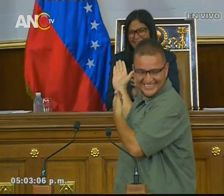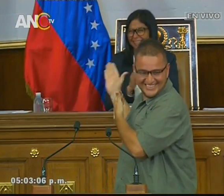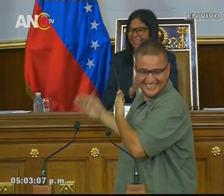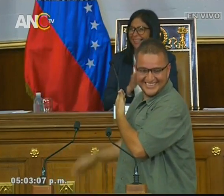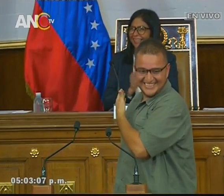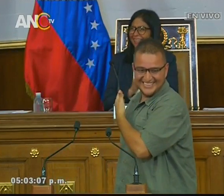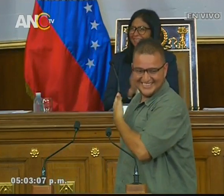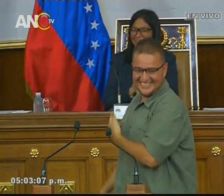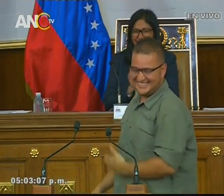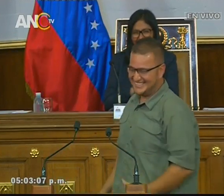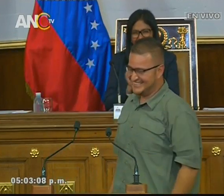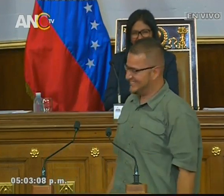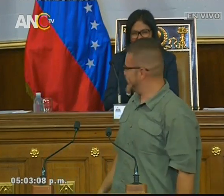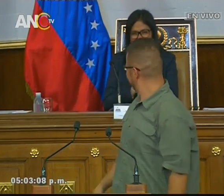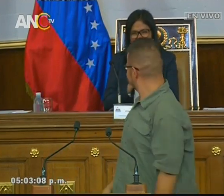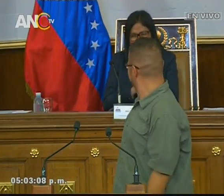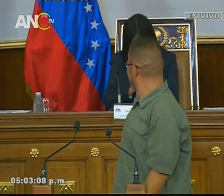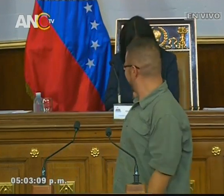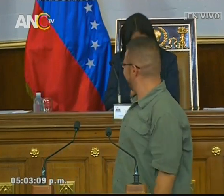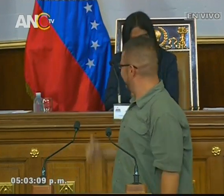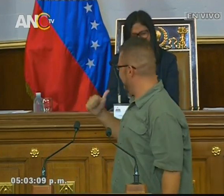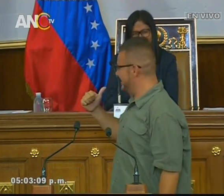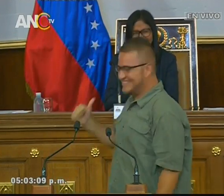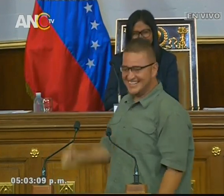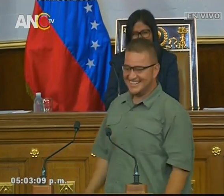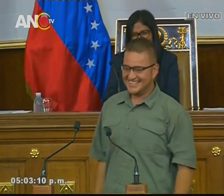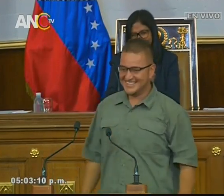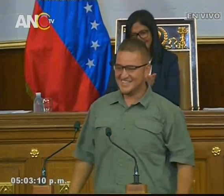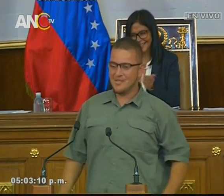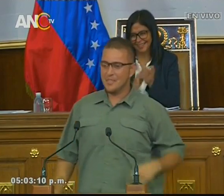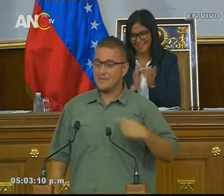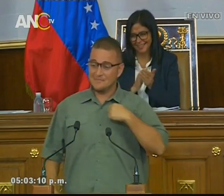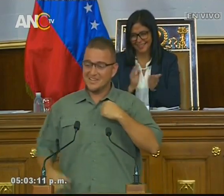favor, para ese esfuerzo.